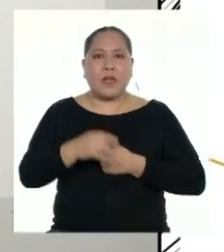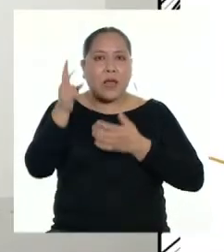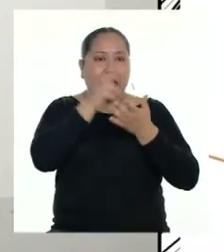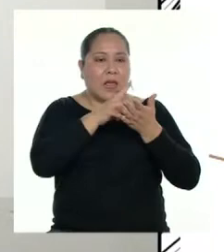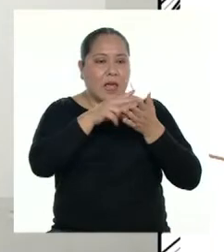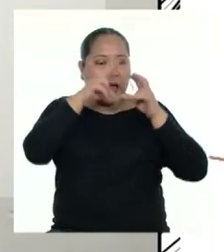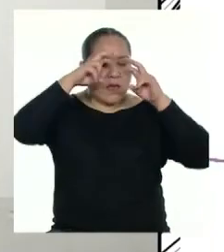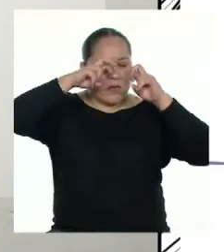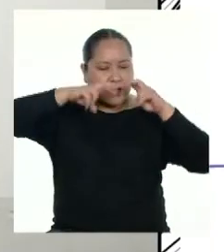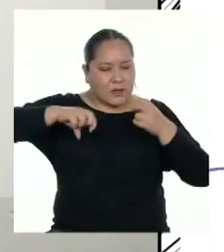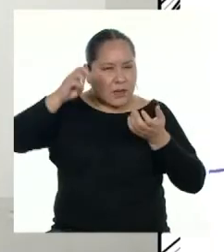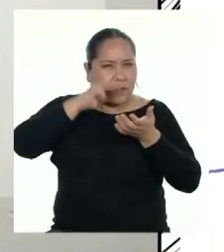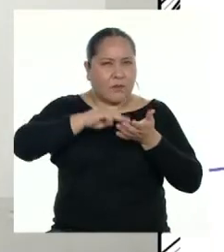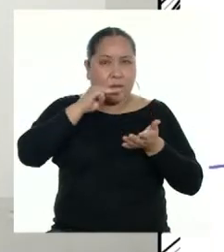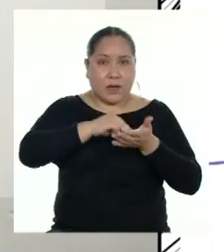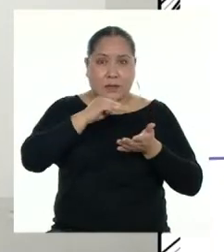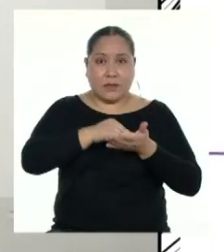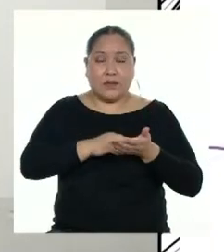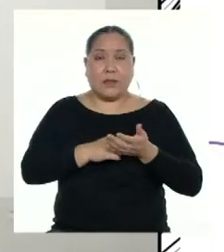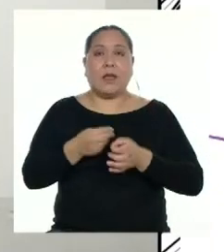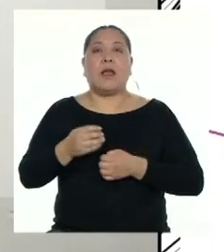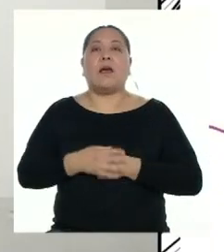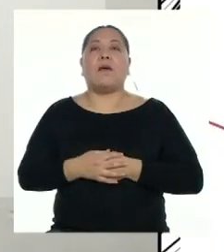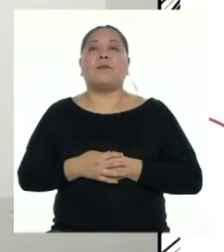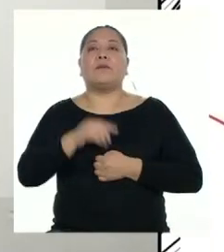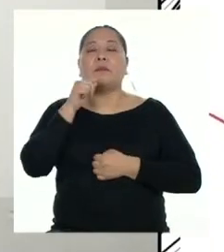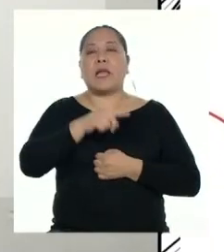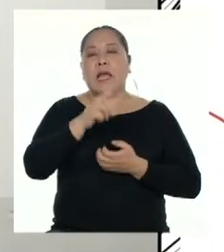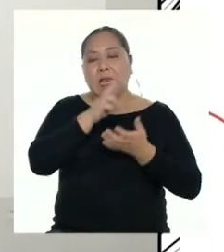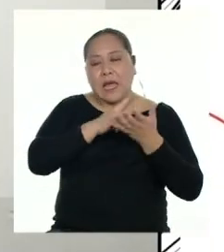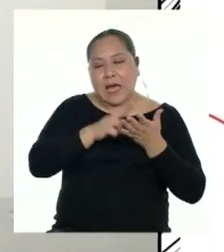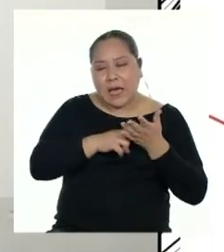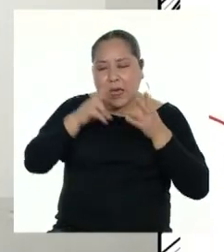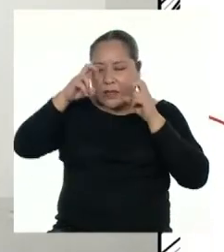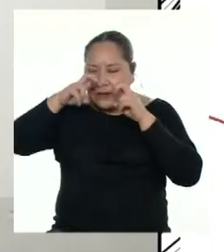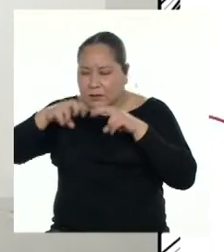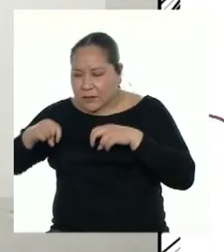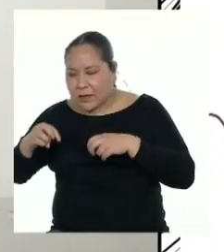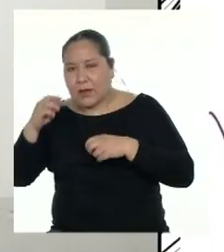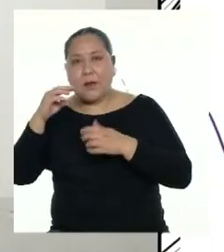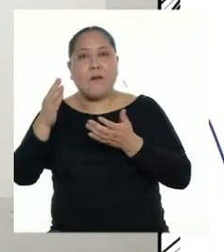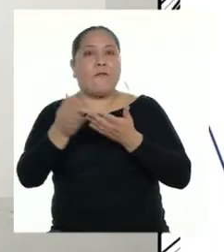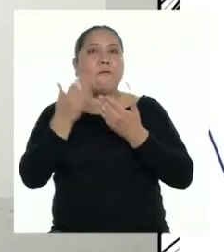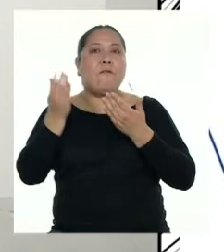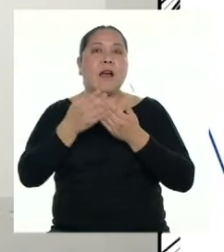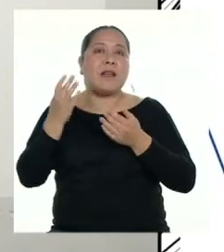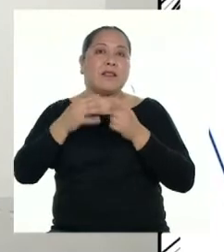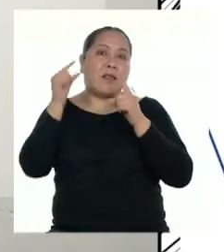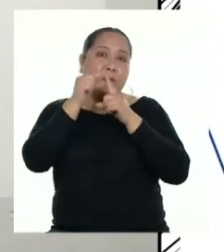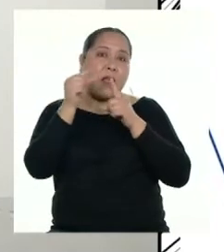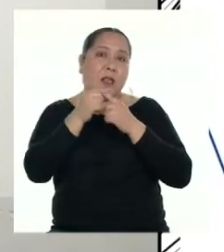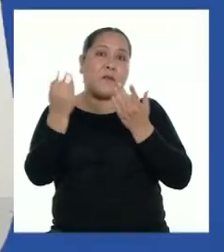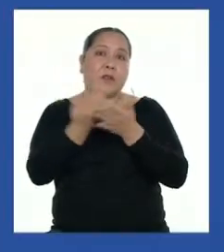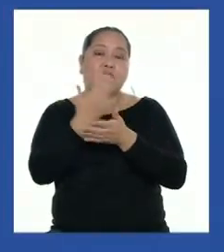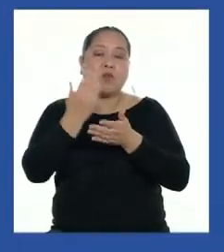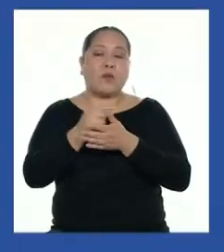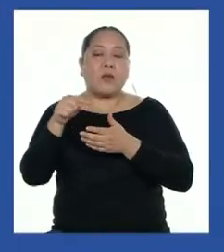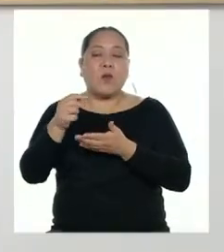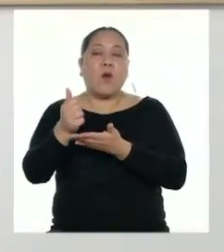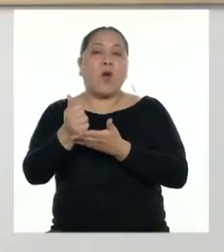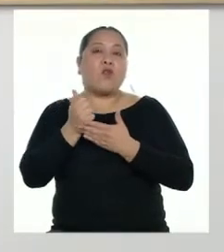Leer y analizar más textos, porque de esa manera tendría más facilidad de palabras y las podría utilizar para organizar mis